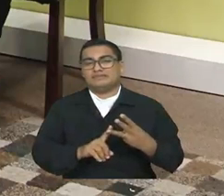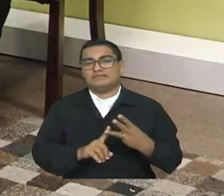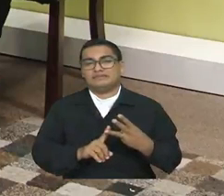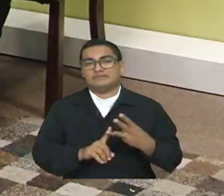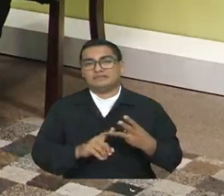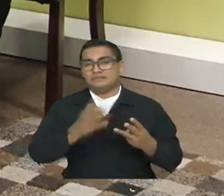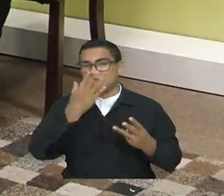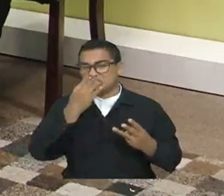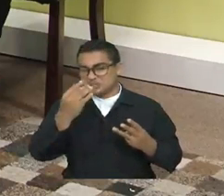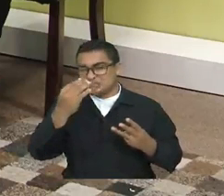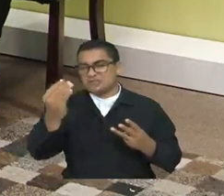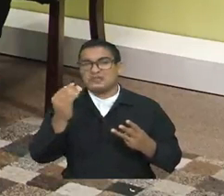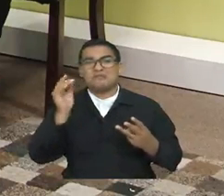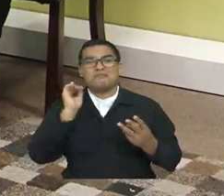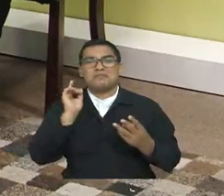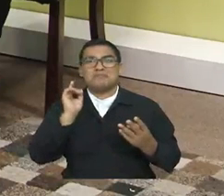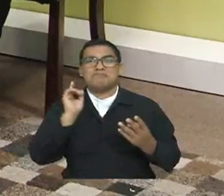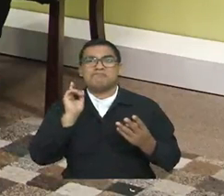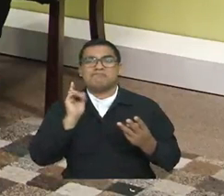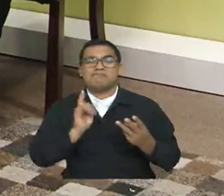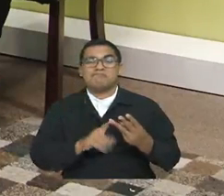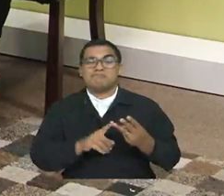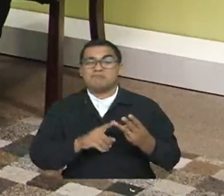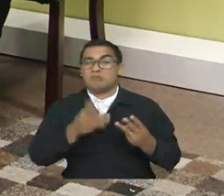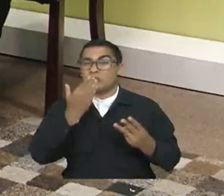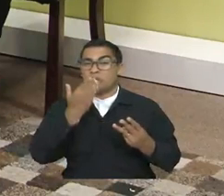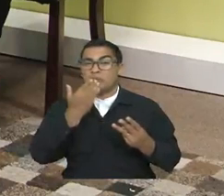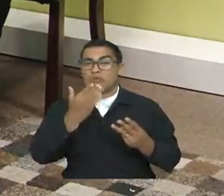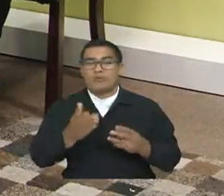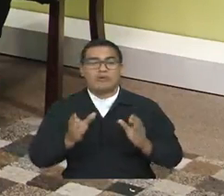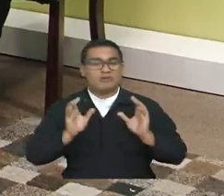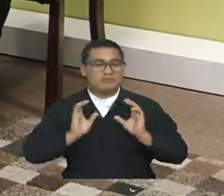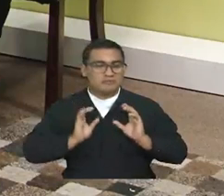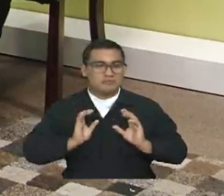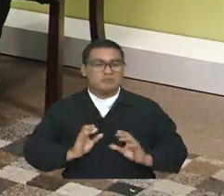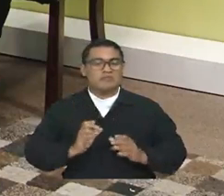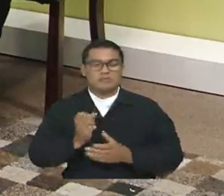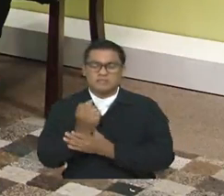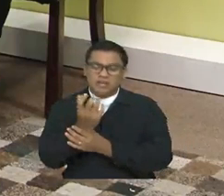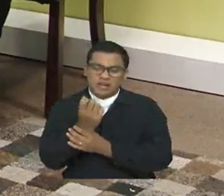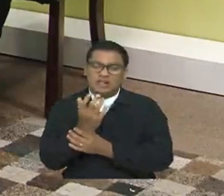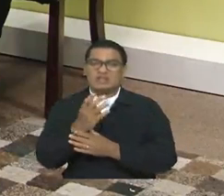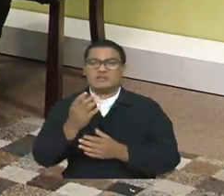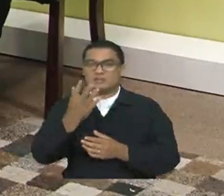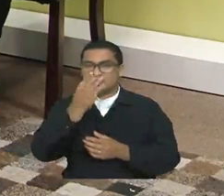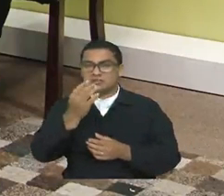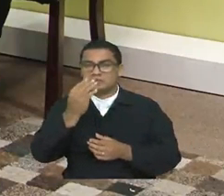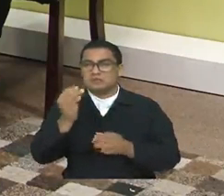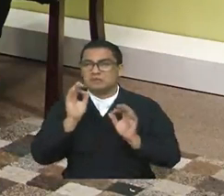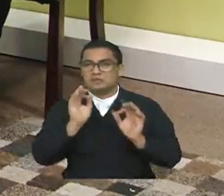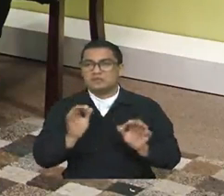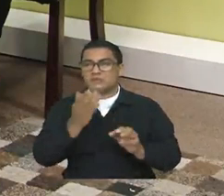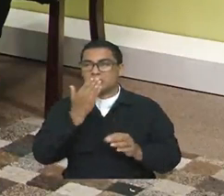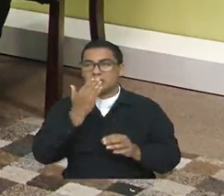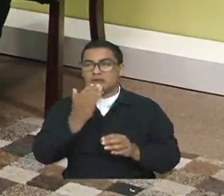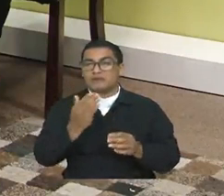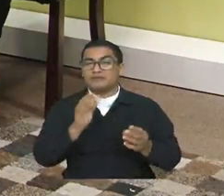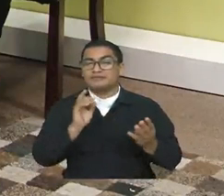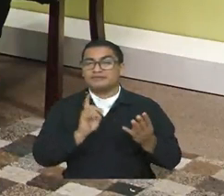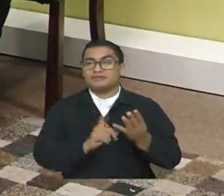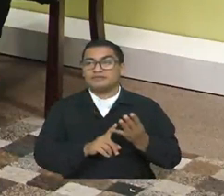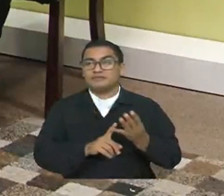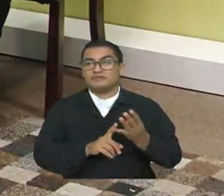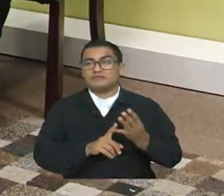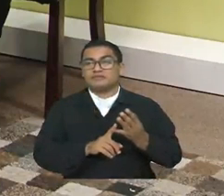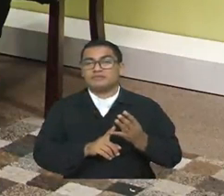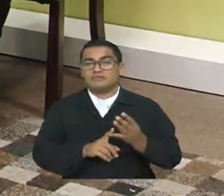las chiltomas, que son muy buenas para los dolores osteomioarticulares, te ayudan a los dolores y son fáciles de reproducir.